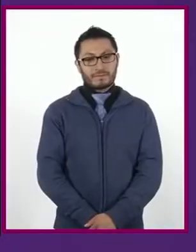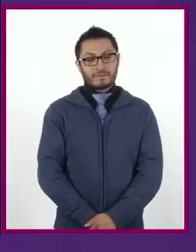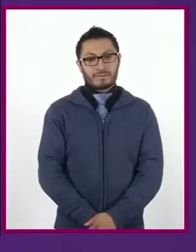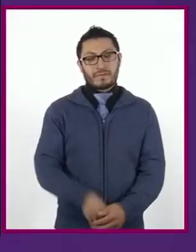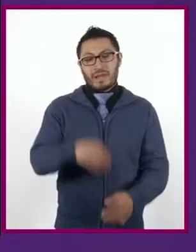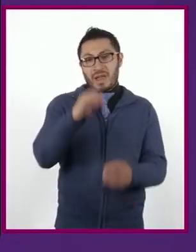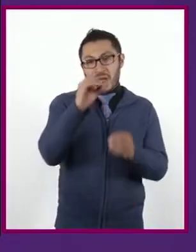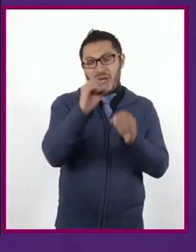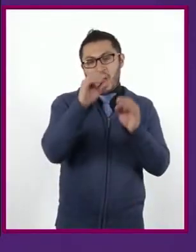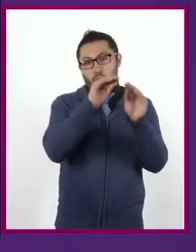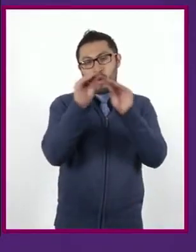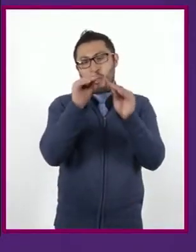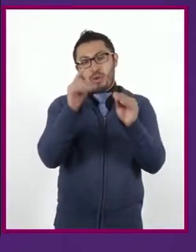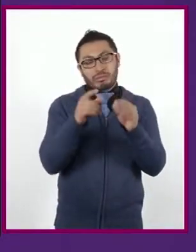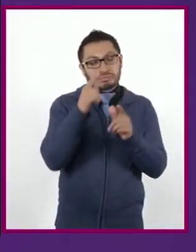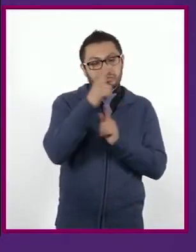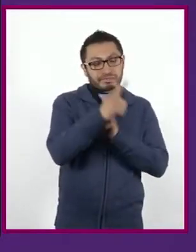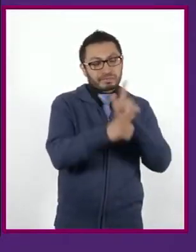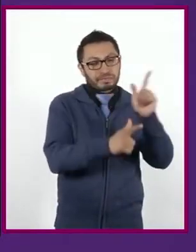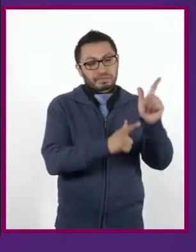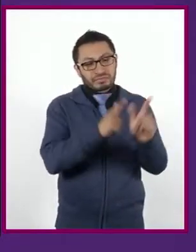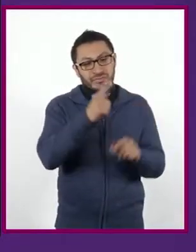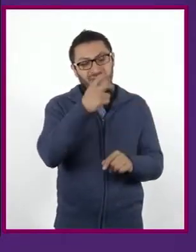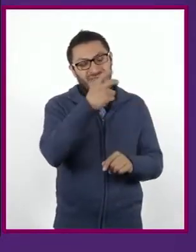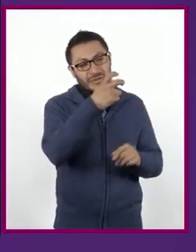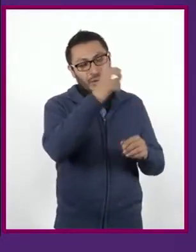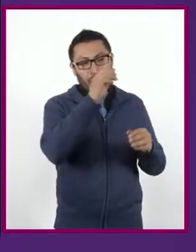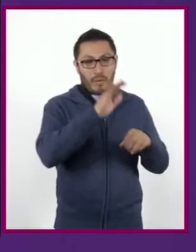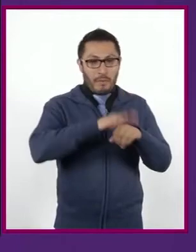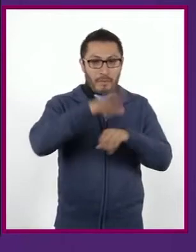mueve con más lentitud en el líquido de mayor viscosidad.